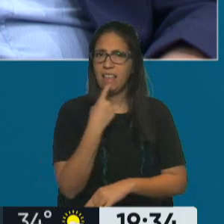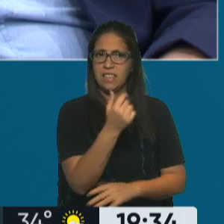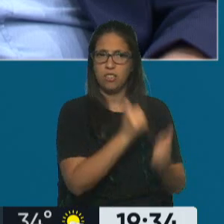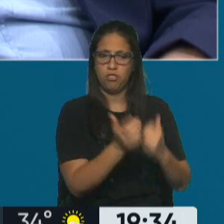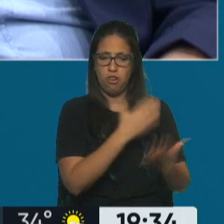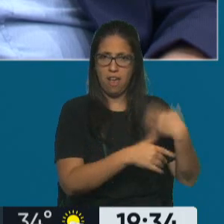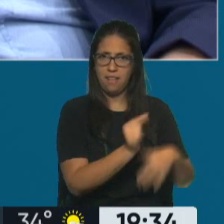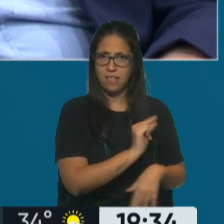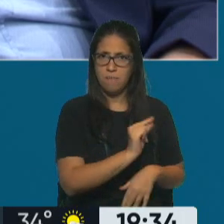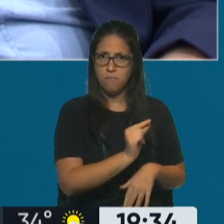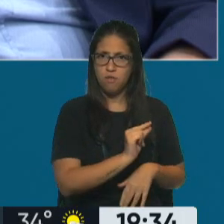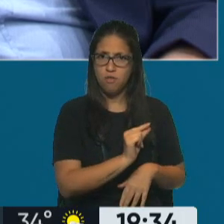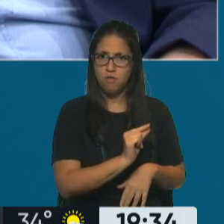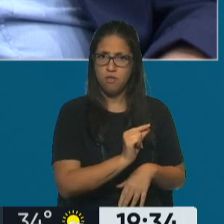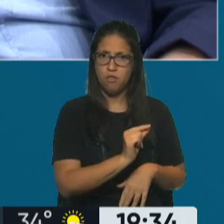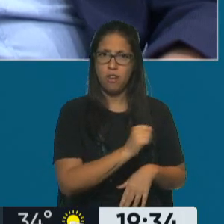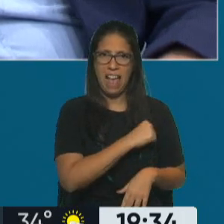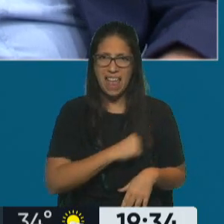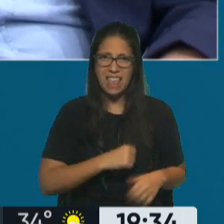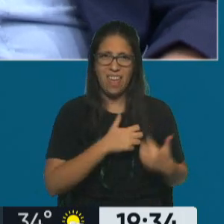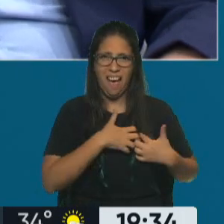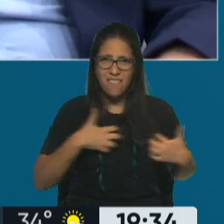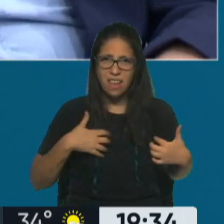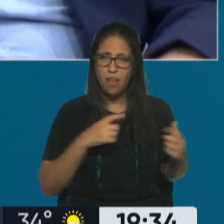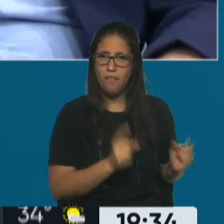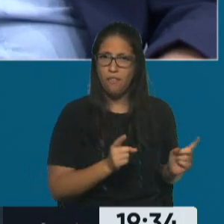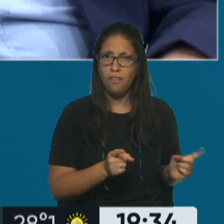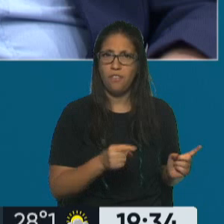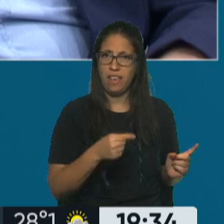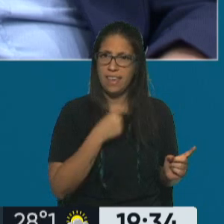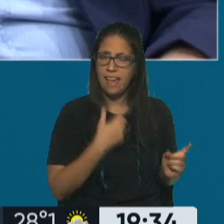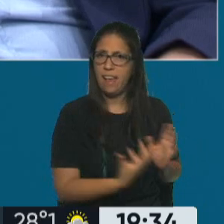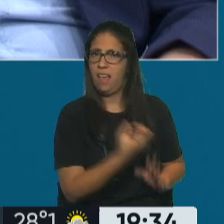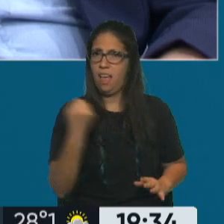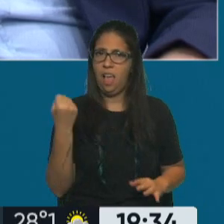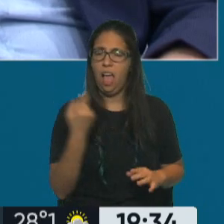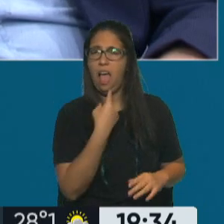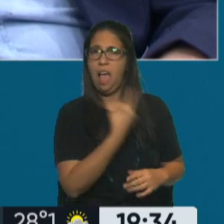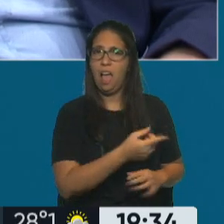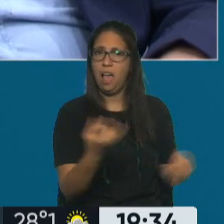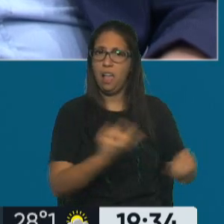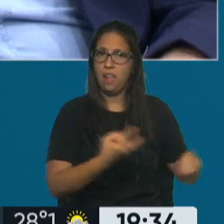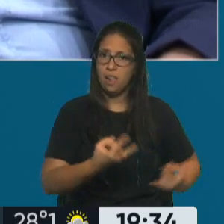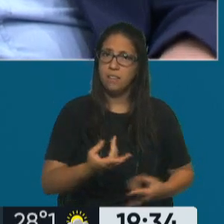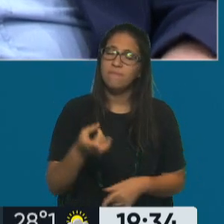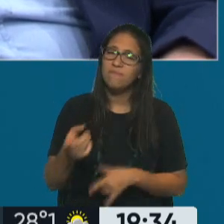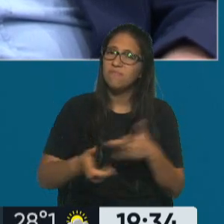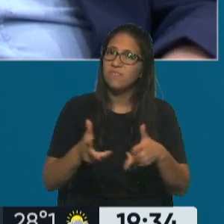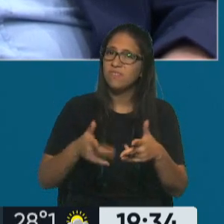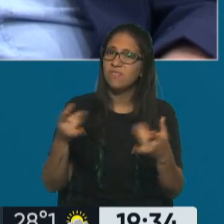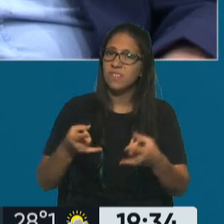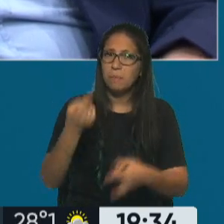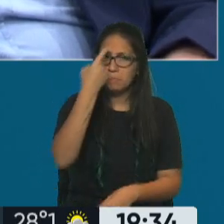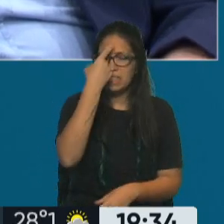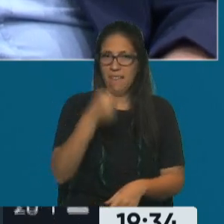muy recientes que todavía no terminaron de cicatrizar Sí sí el negacionismo es algo tremendo no algo que que es este que uno esperaba no